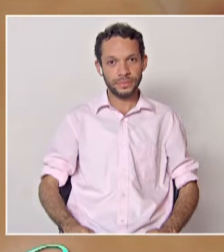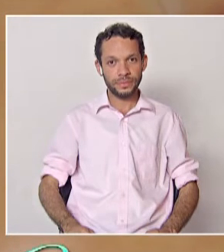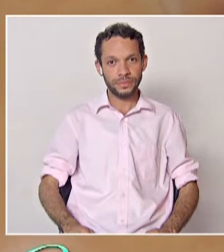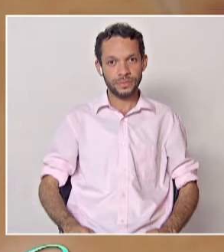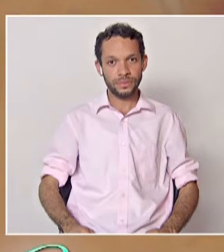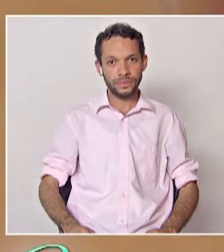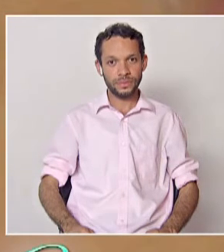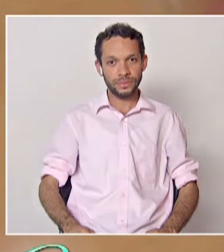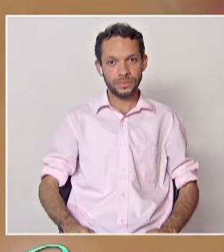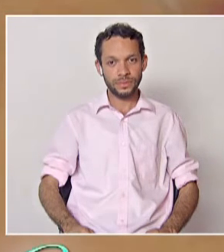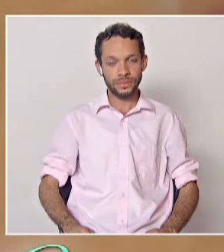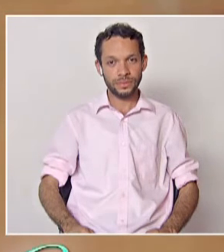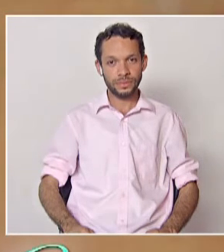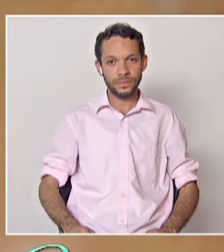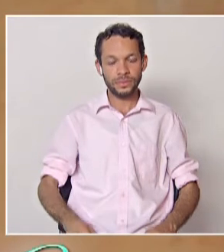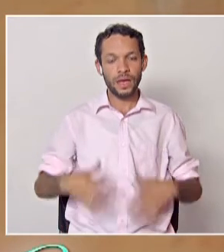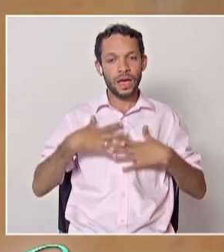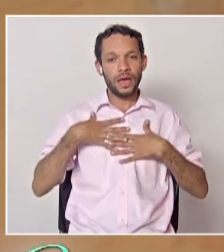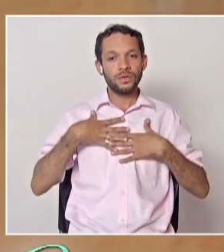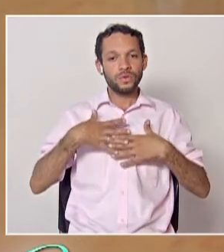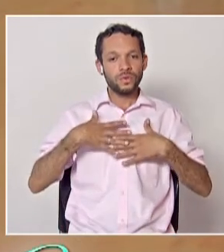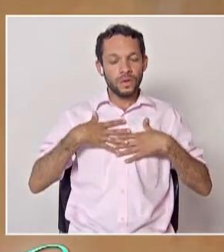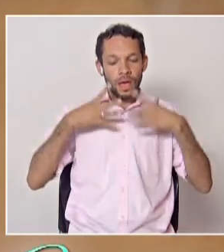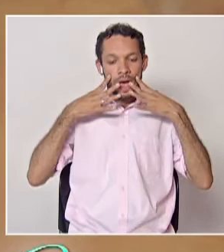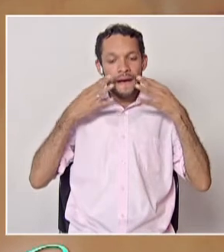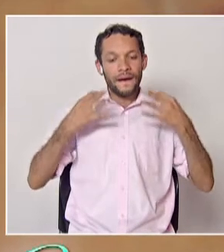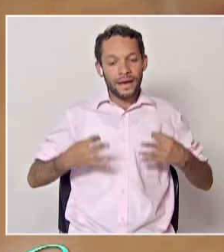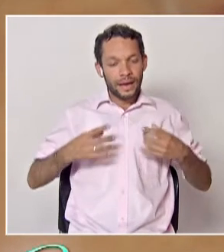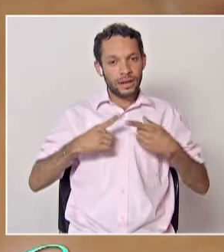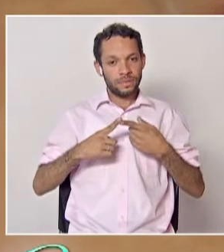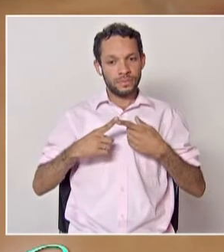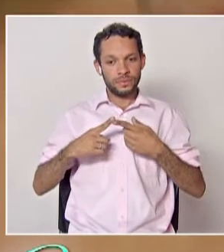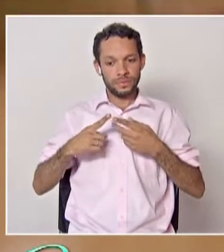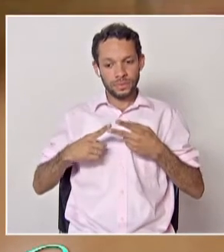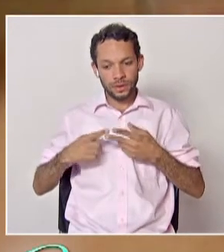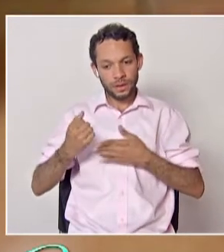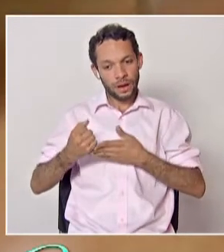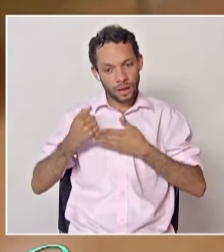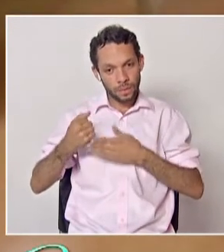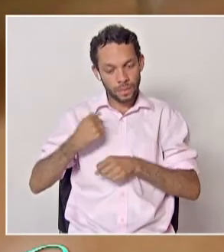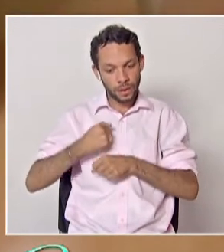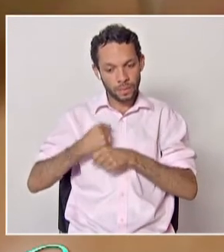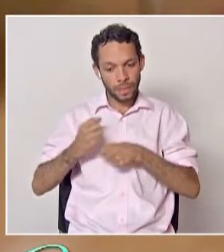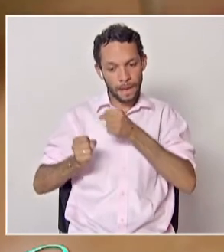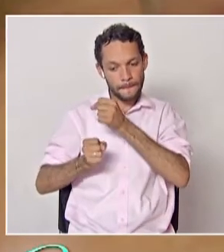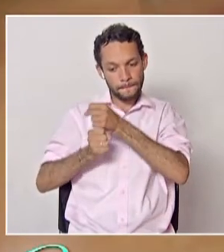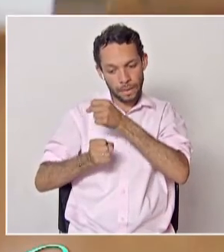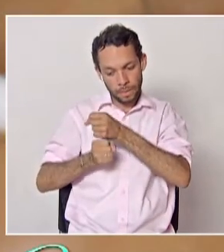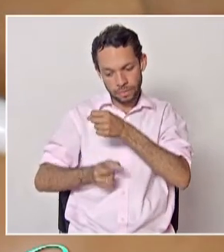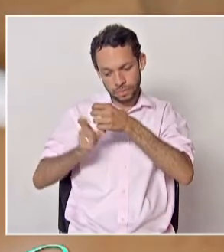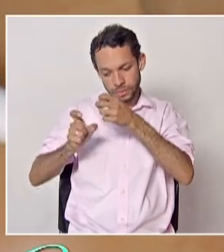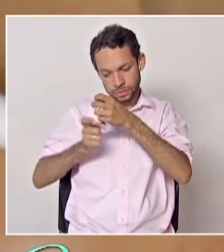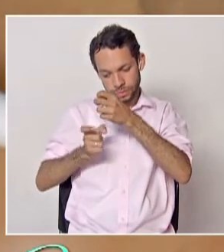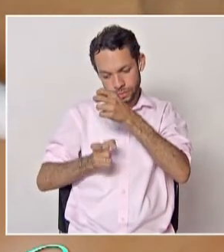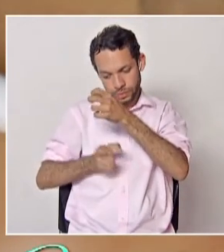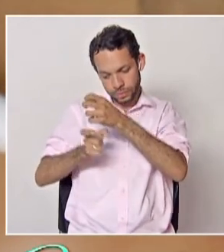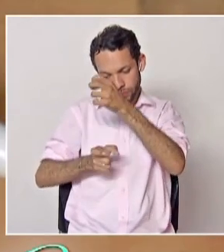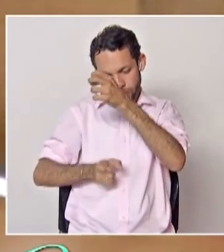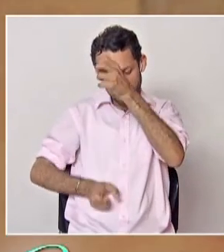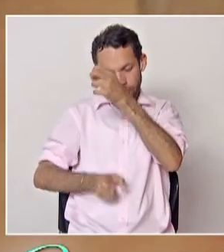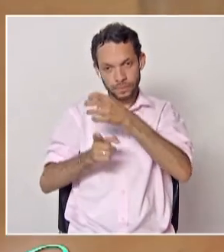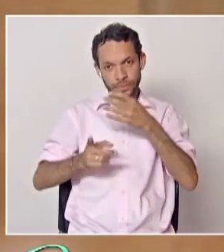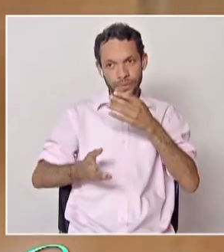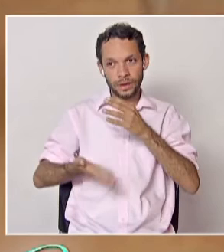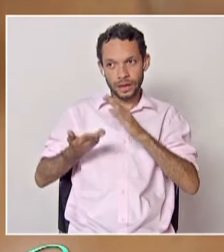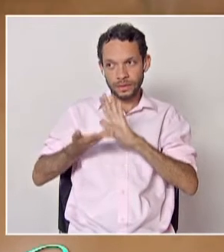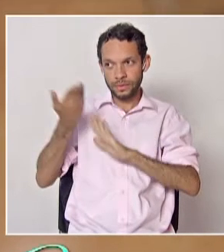que hizo Raúl Andrés fue crear un vacío en estas copas y si ustedes ven esto que se ve morado